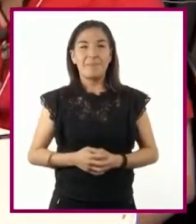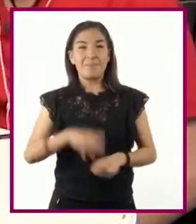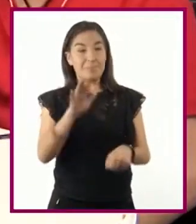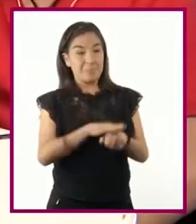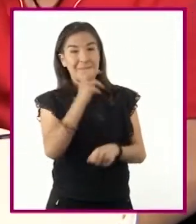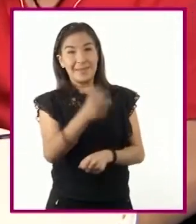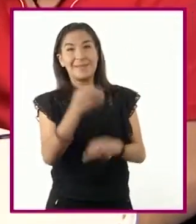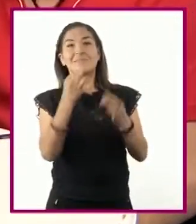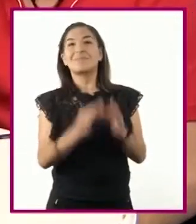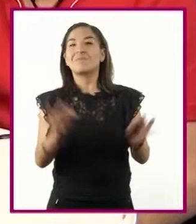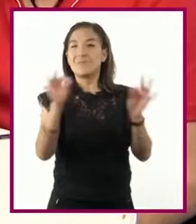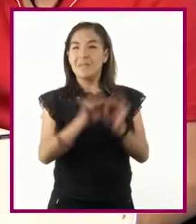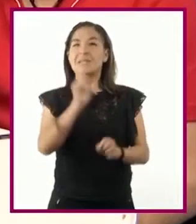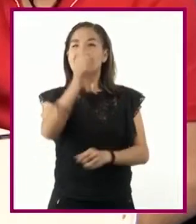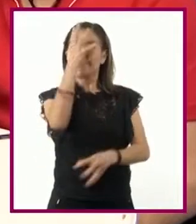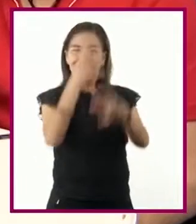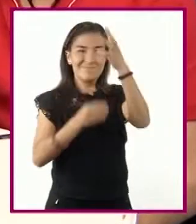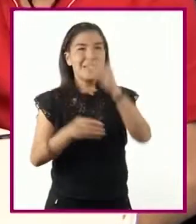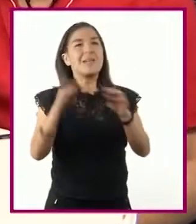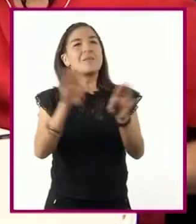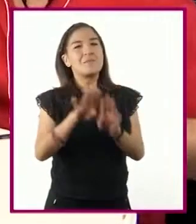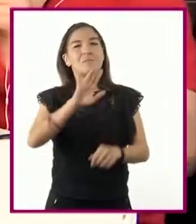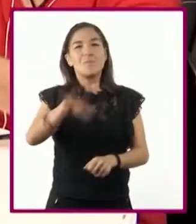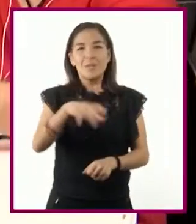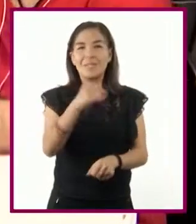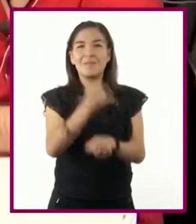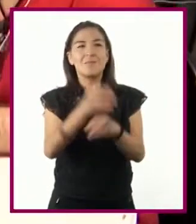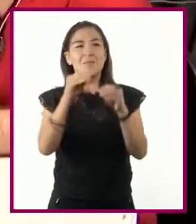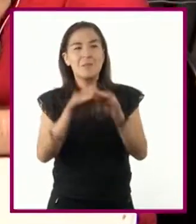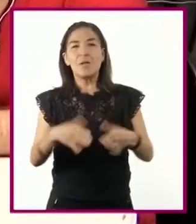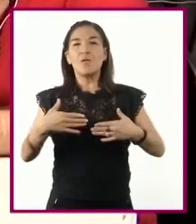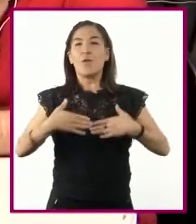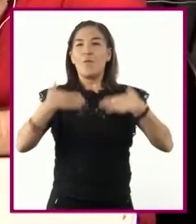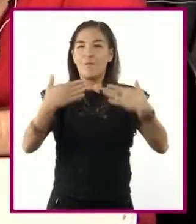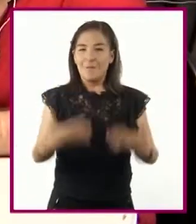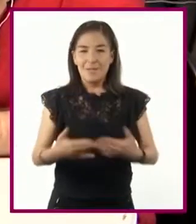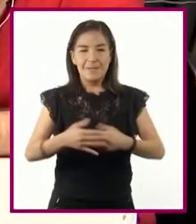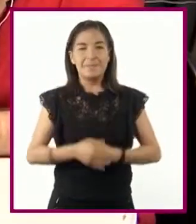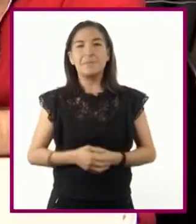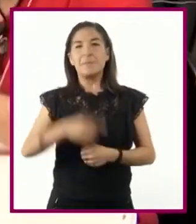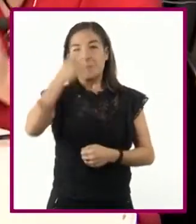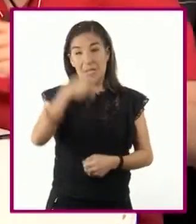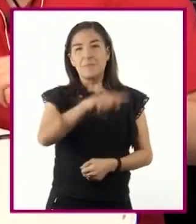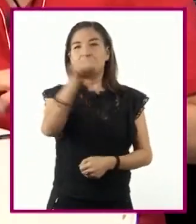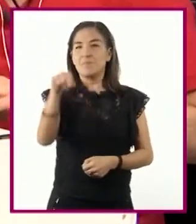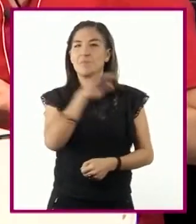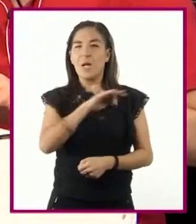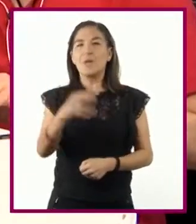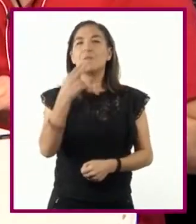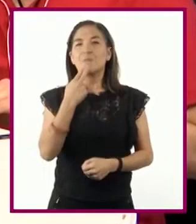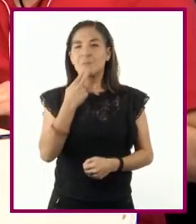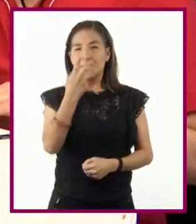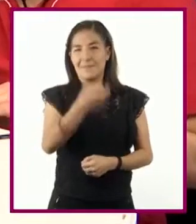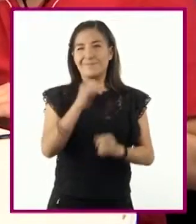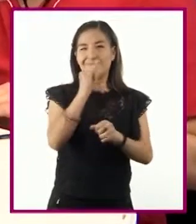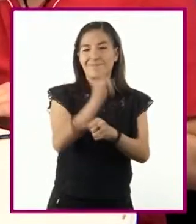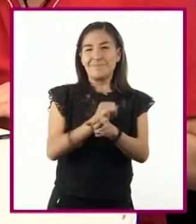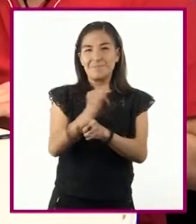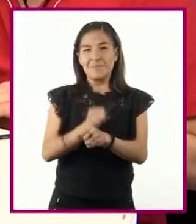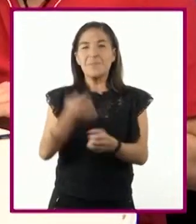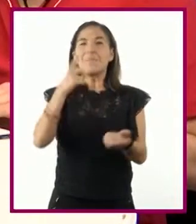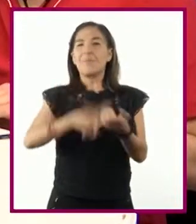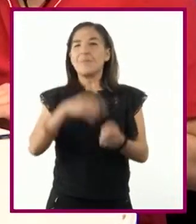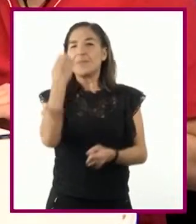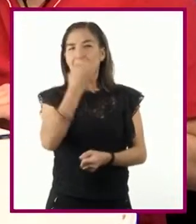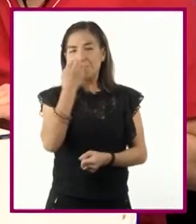es importante aprender a buscar información confiable que pueda ser de utilidad en nuestras investigaciones